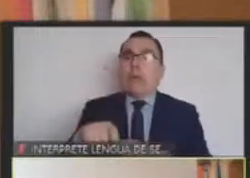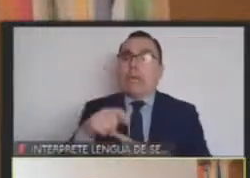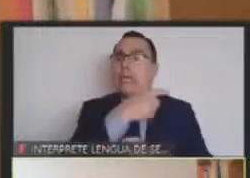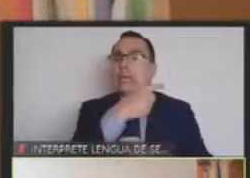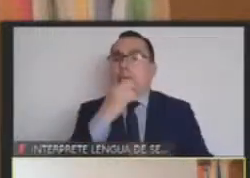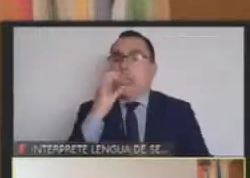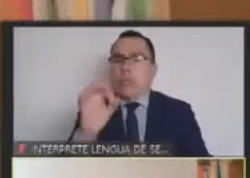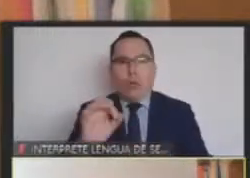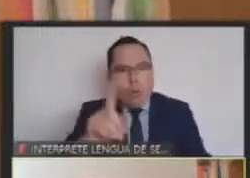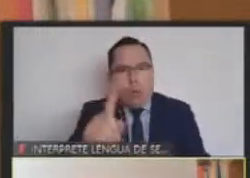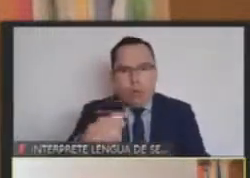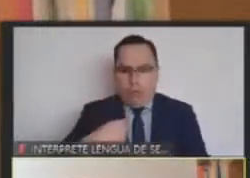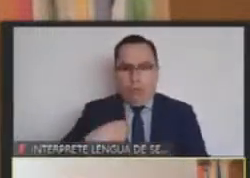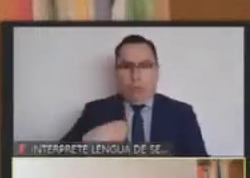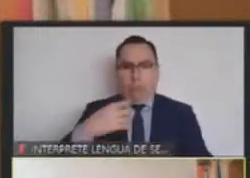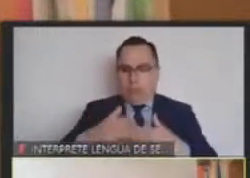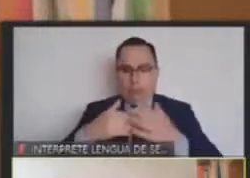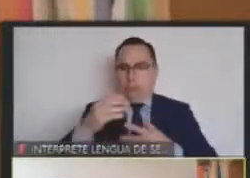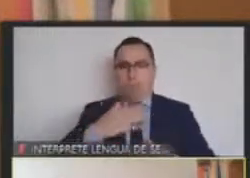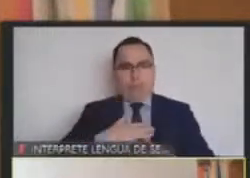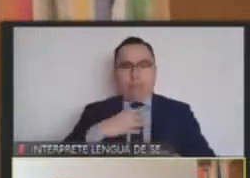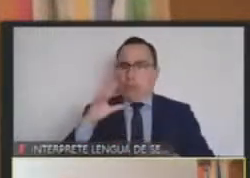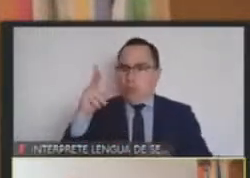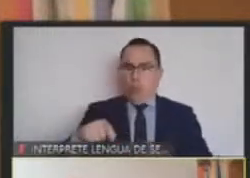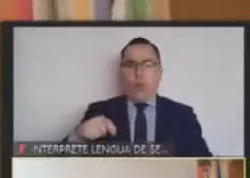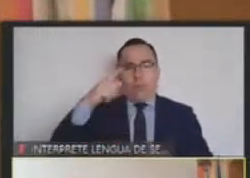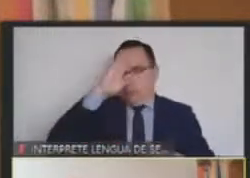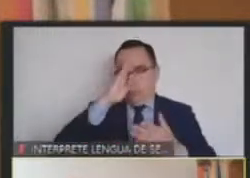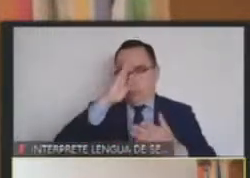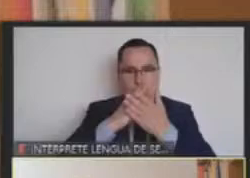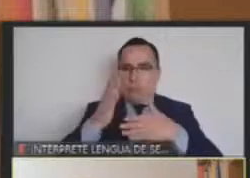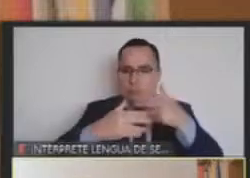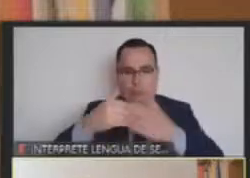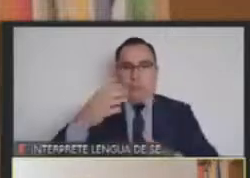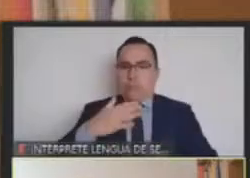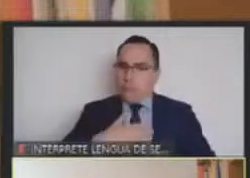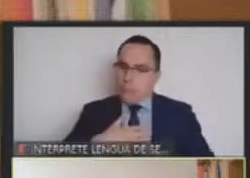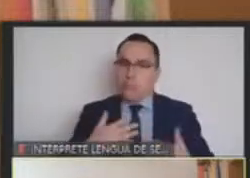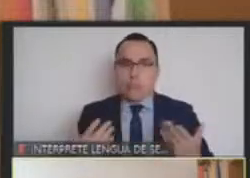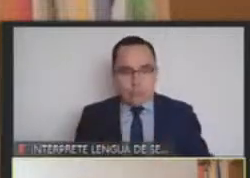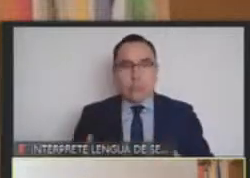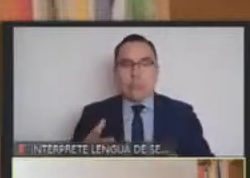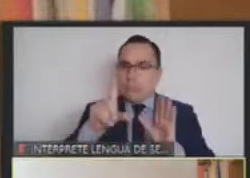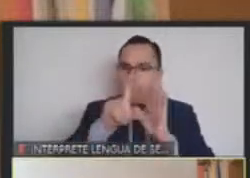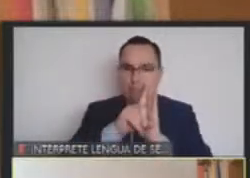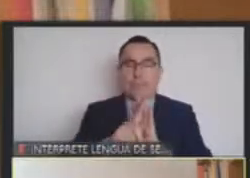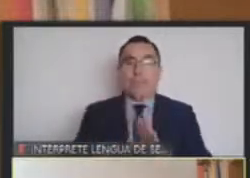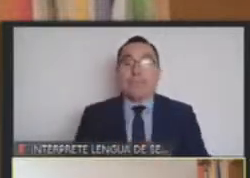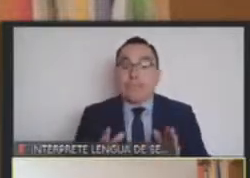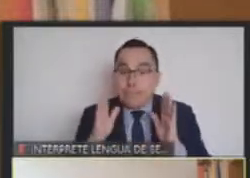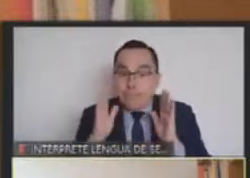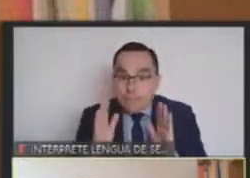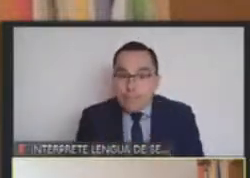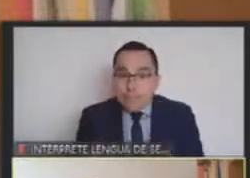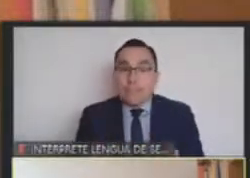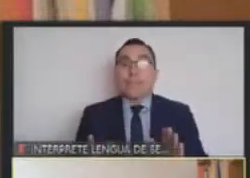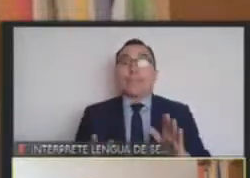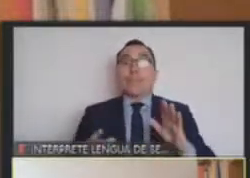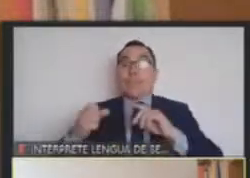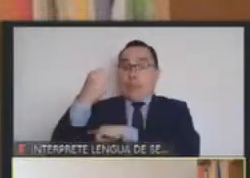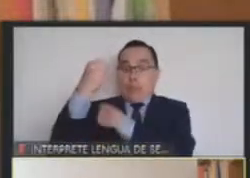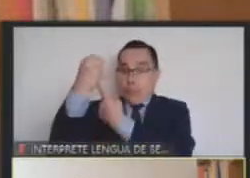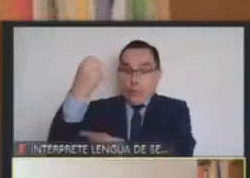el ejercicio de la jurisdicción exclusivamente a los tribunales establecidos por ley. Pero el Poder Judicial es